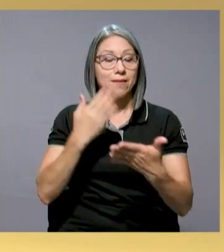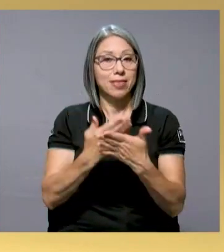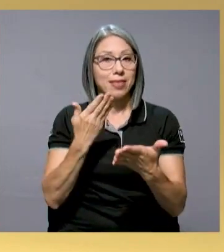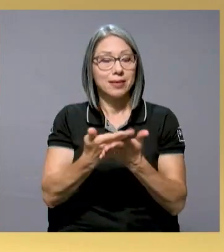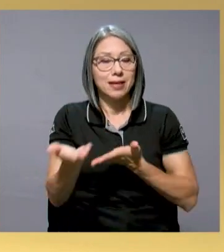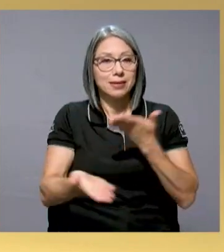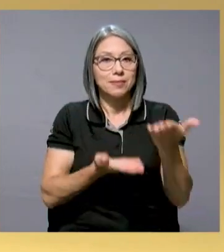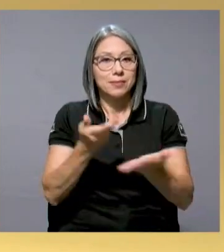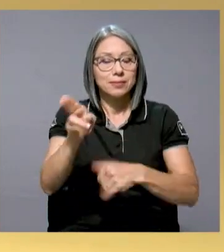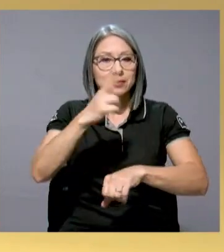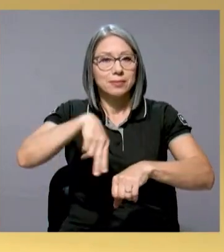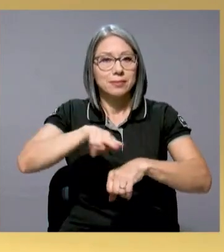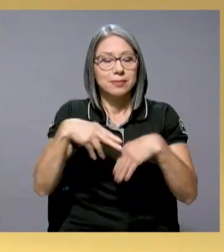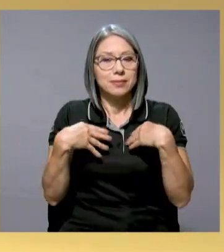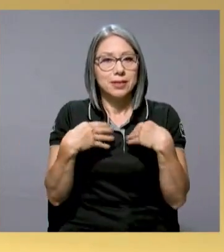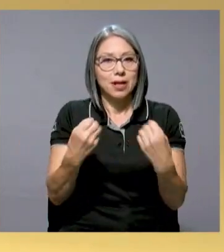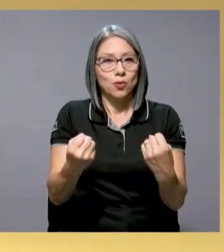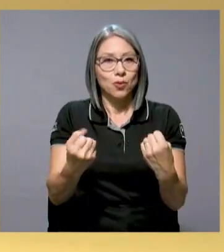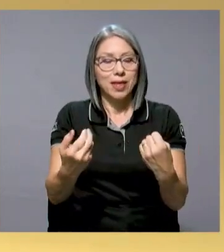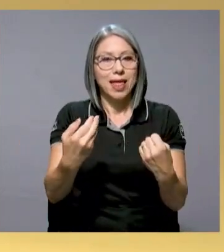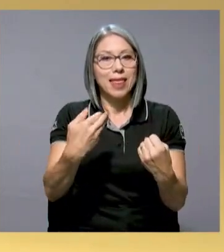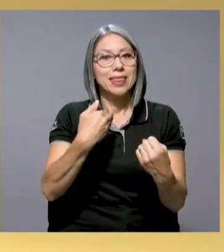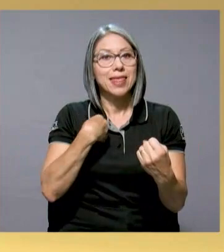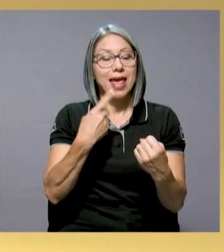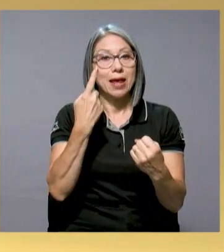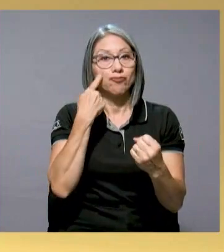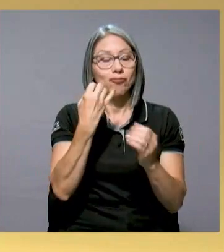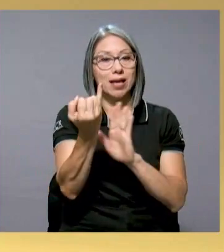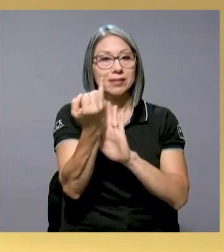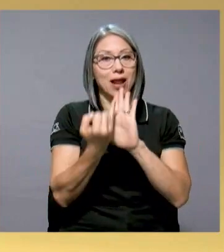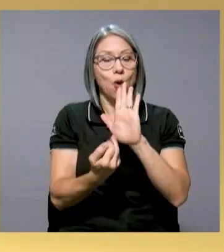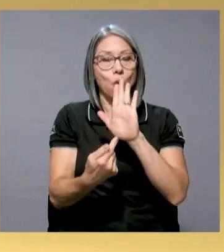El Servicio Nacional de Salud tiene este logo. Entonces,